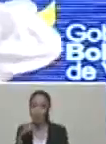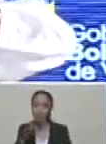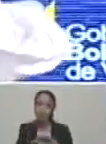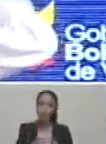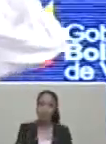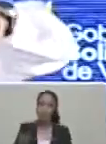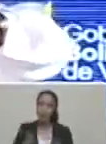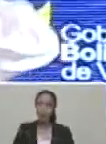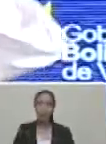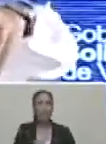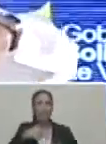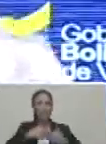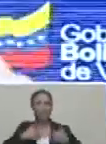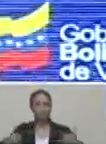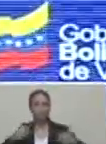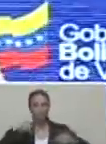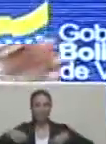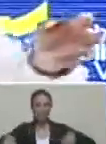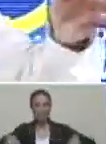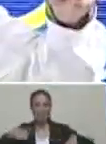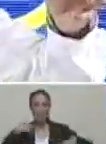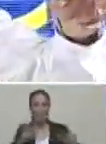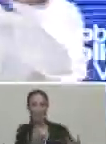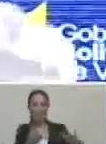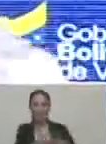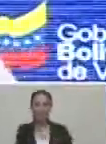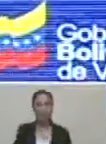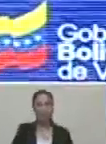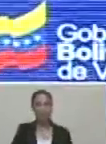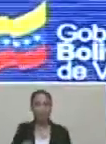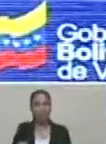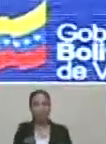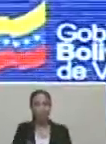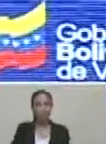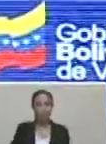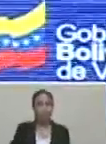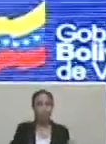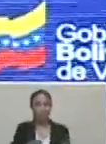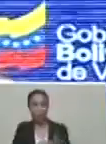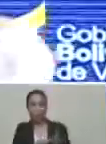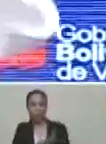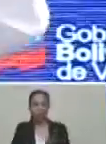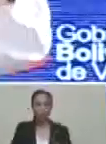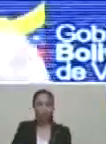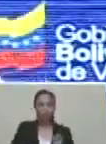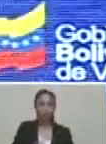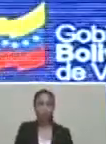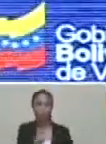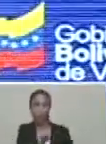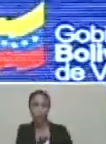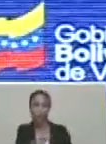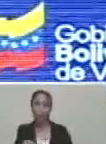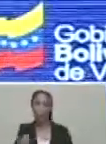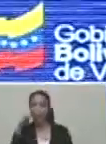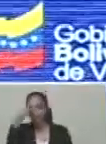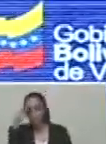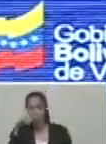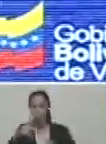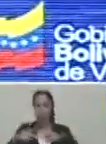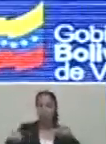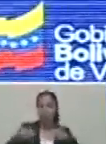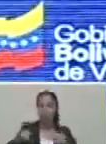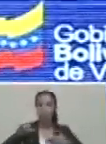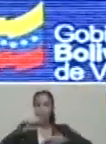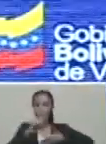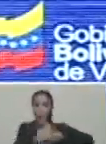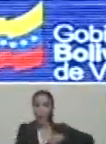todos separados, divididos, enfrentados, y dominarnos por separado. Dominar a Venezuela, dominar a Cuba, dominar a Nicaragua, dominar a América